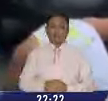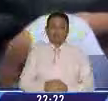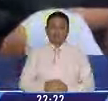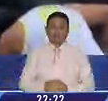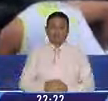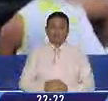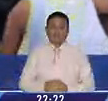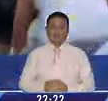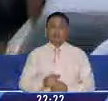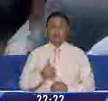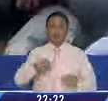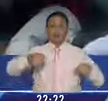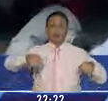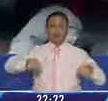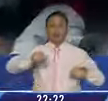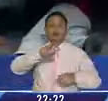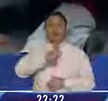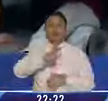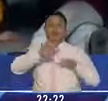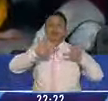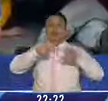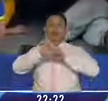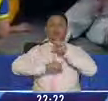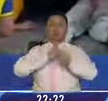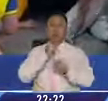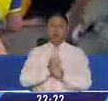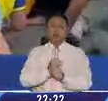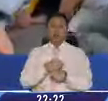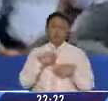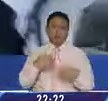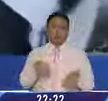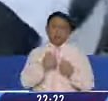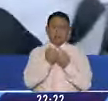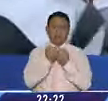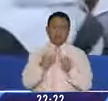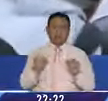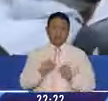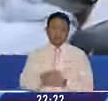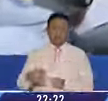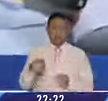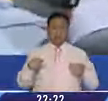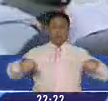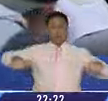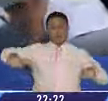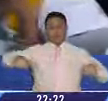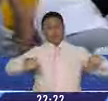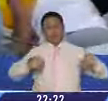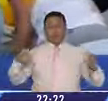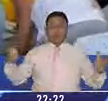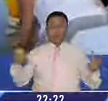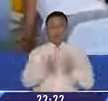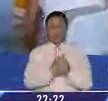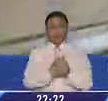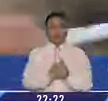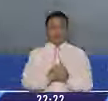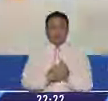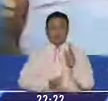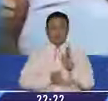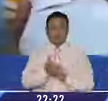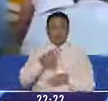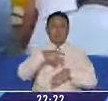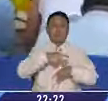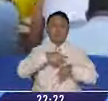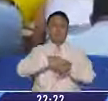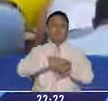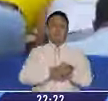Un motociclista de 29 años de edad sobrevivió de milagro a un accidente de tránsito en la salida de Puyo a Macas.